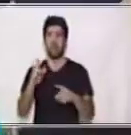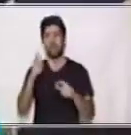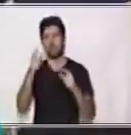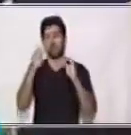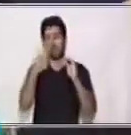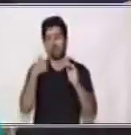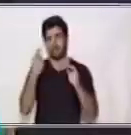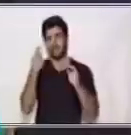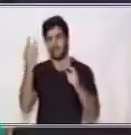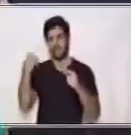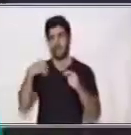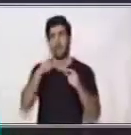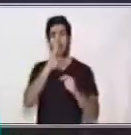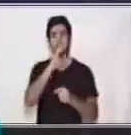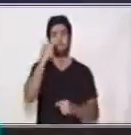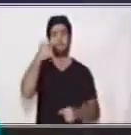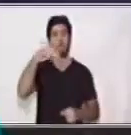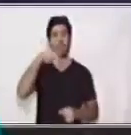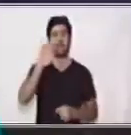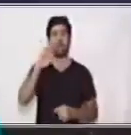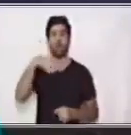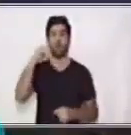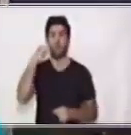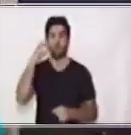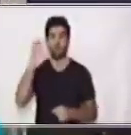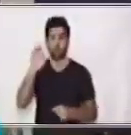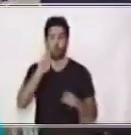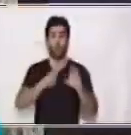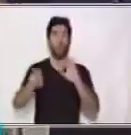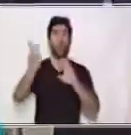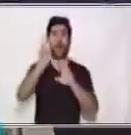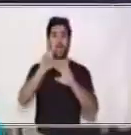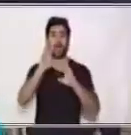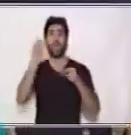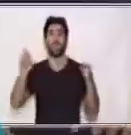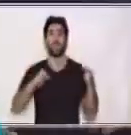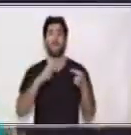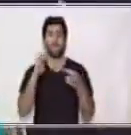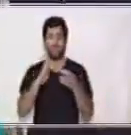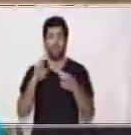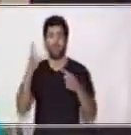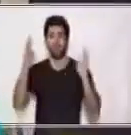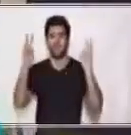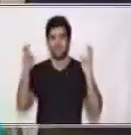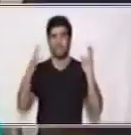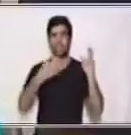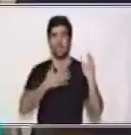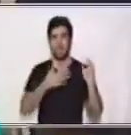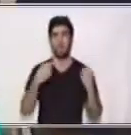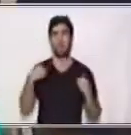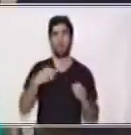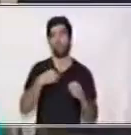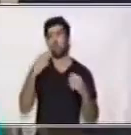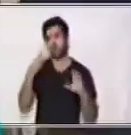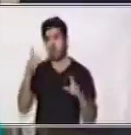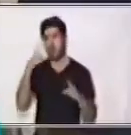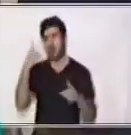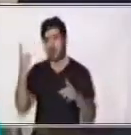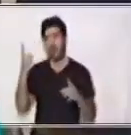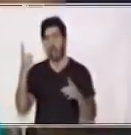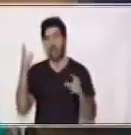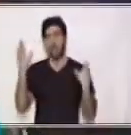aplicando lo que es el binomio cuadrado perfecto. Si usted se da cuenta, ahorramos una serie de pasos en los cuales nosotros